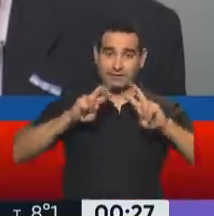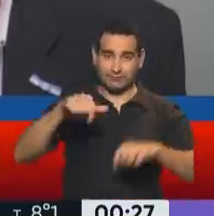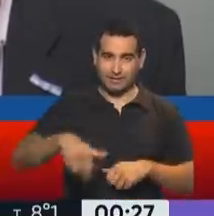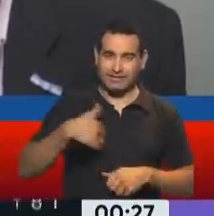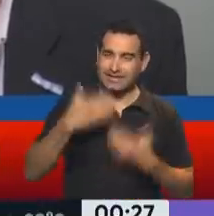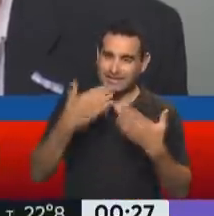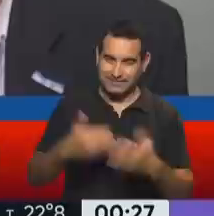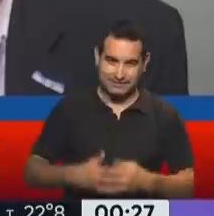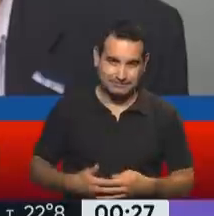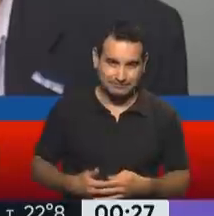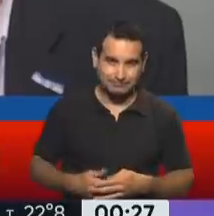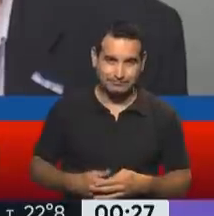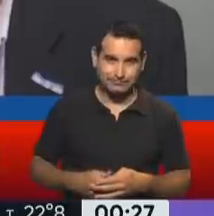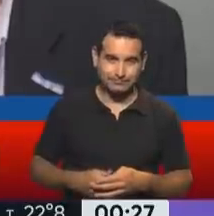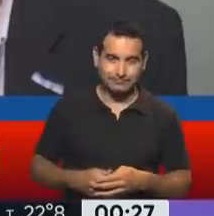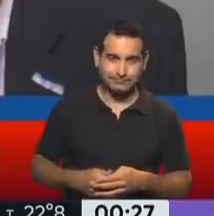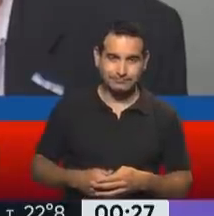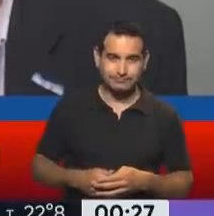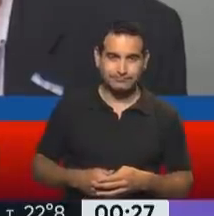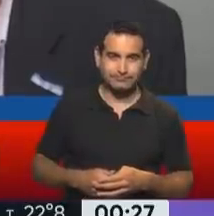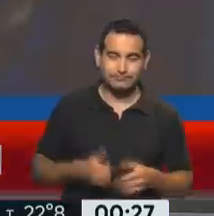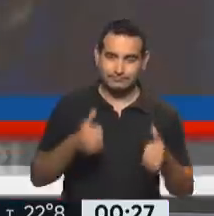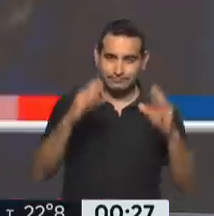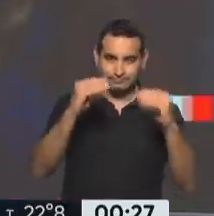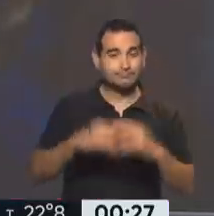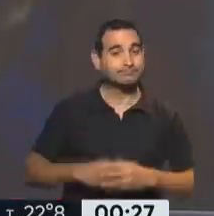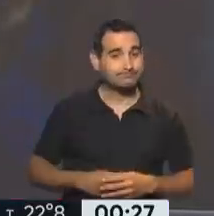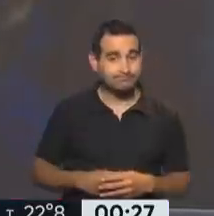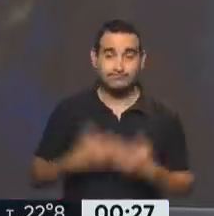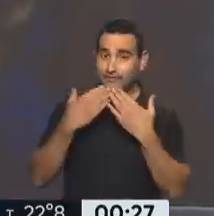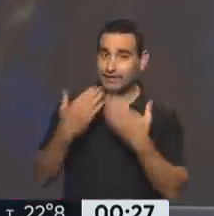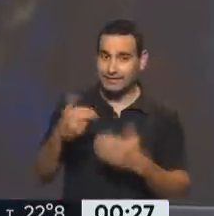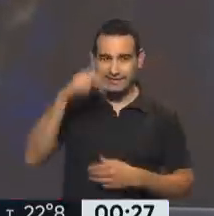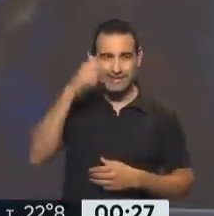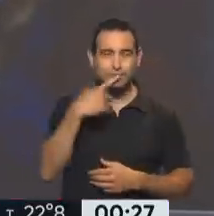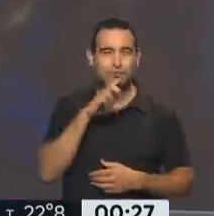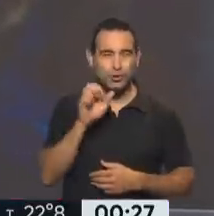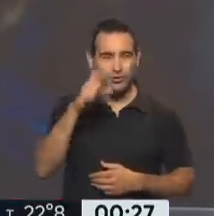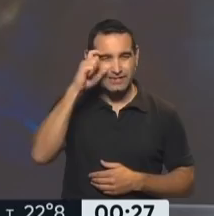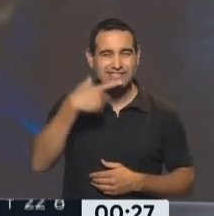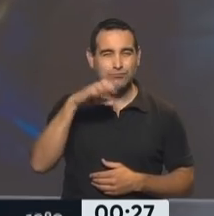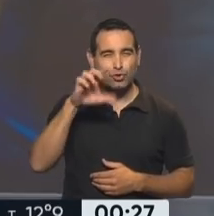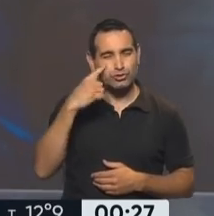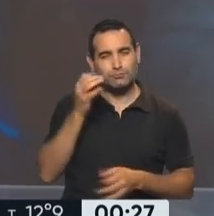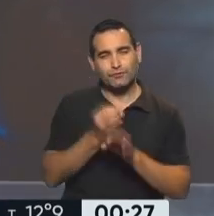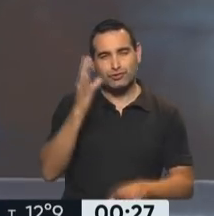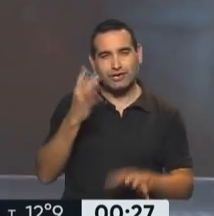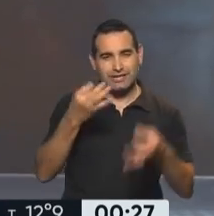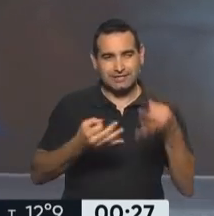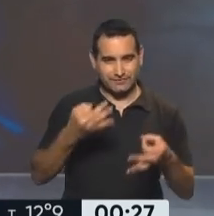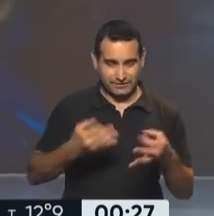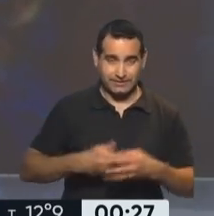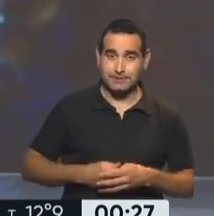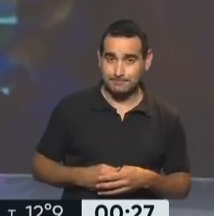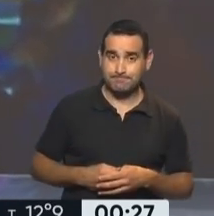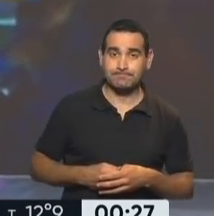Argentina. Muchísimas gracias. Buenas noches. Gracias. Néstor Espósito, entonces, el especialista en temas judiciales, con